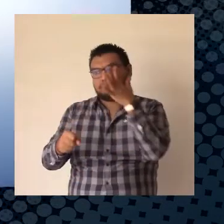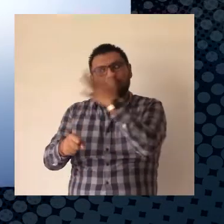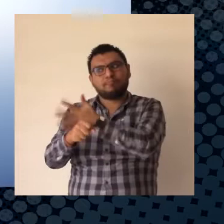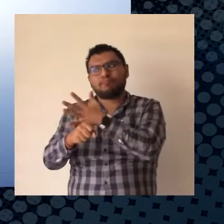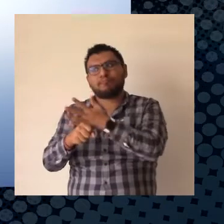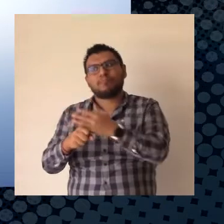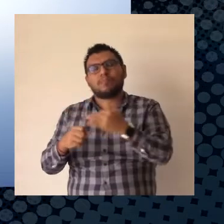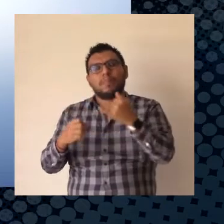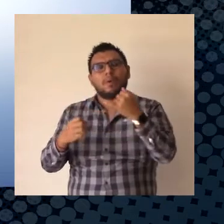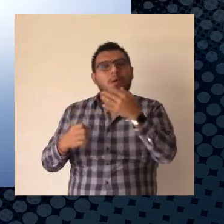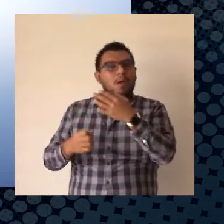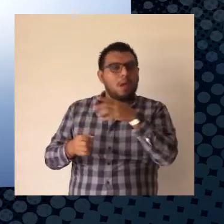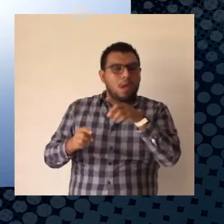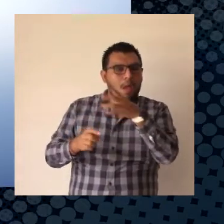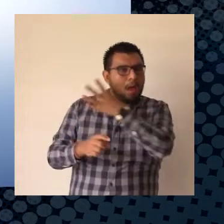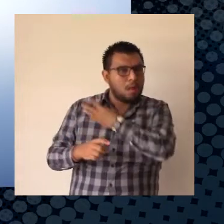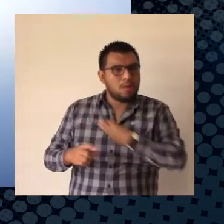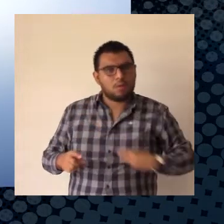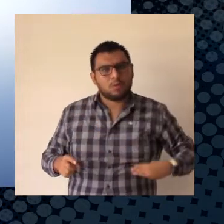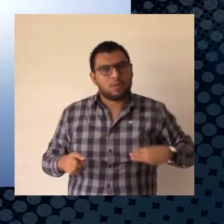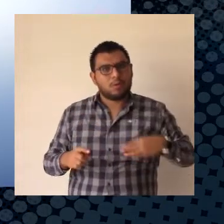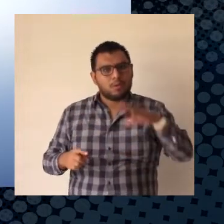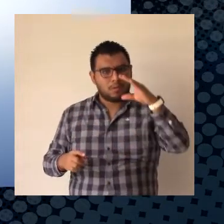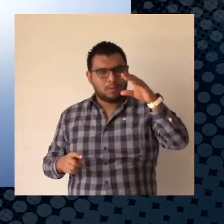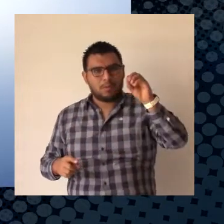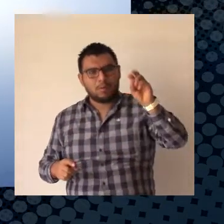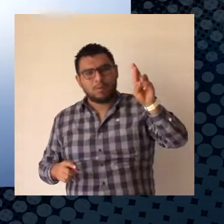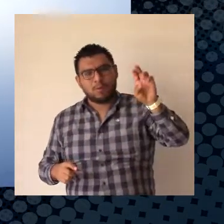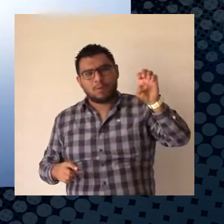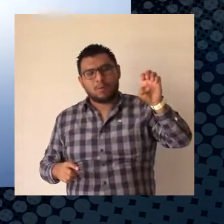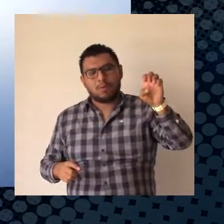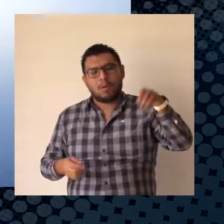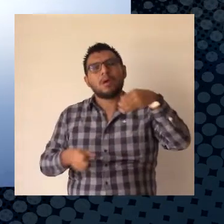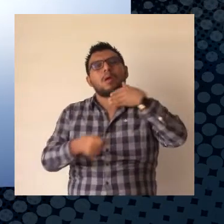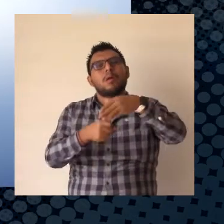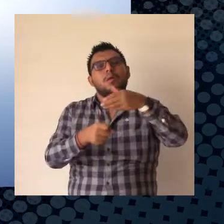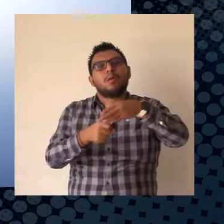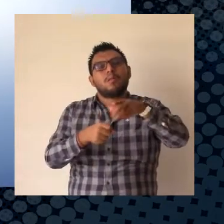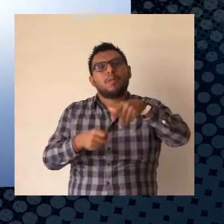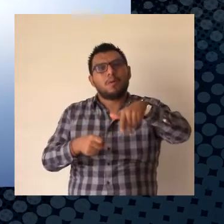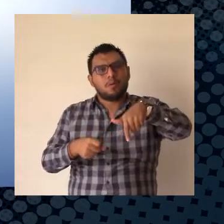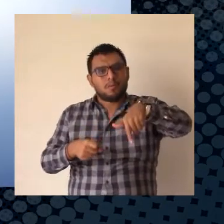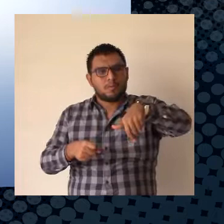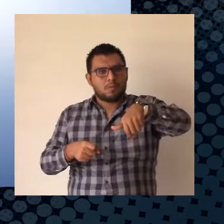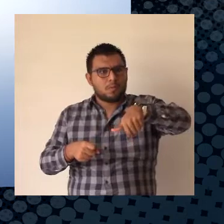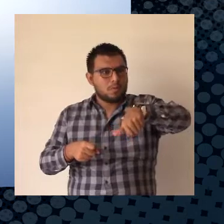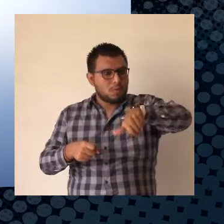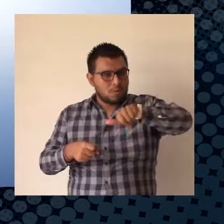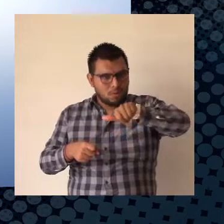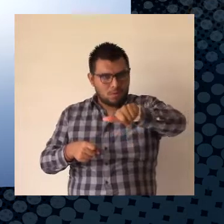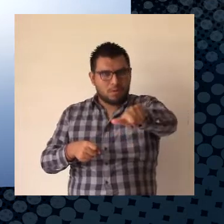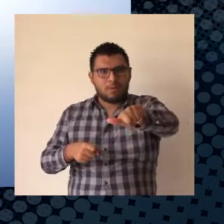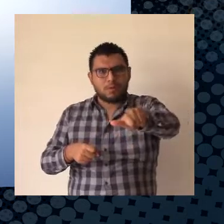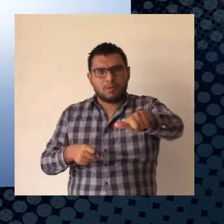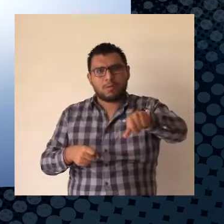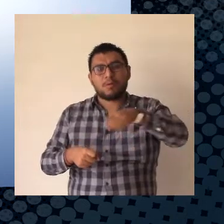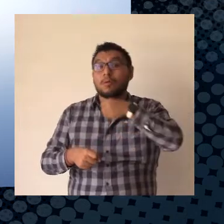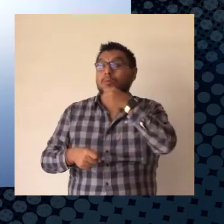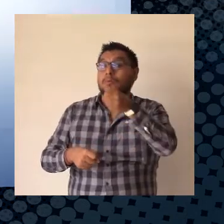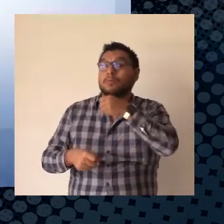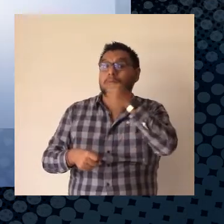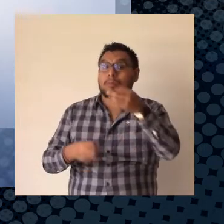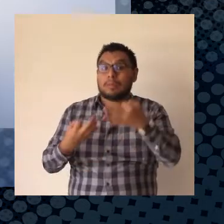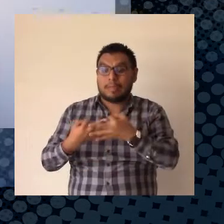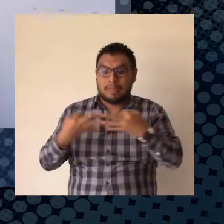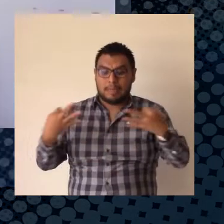hijos de Coré. ¿Se acuerdan allá en Números 16? Se opusieron, empezaron a murmurar y la tierra